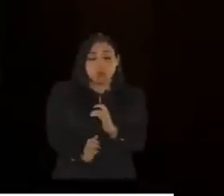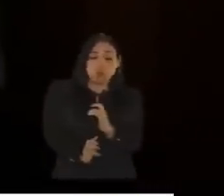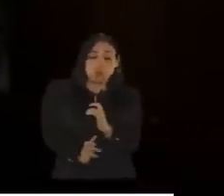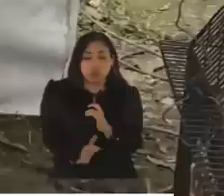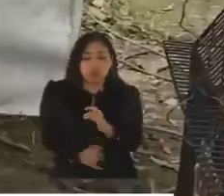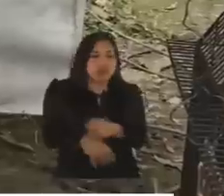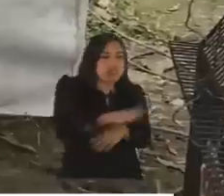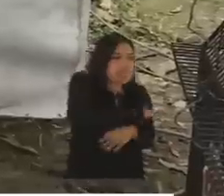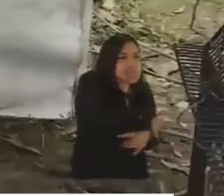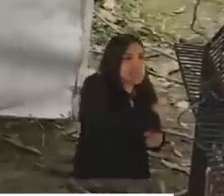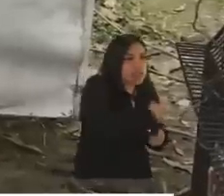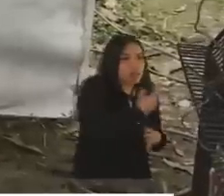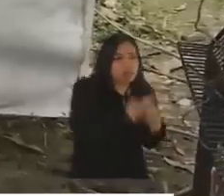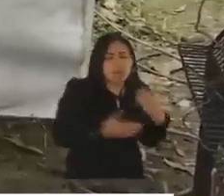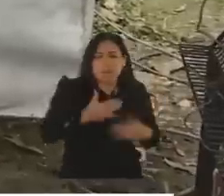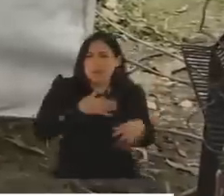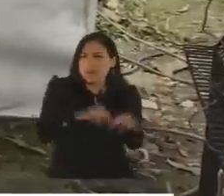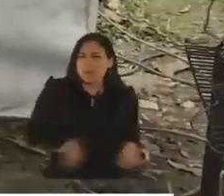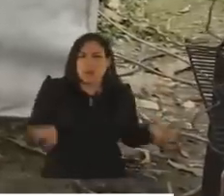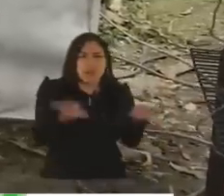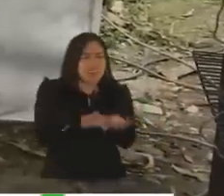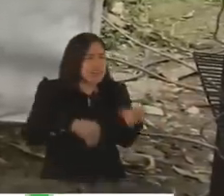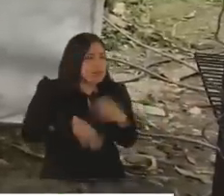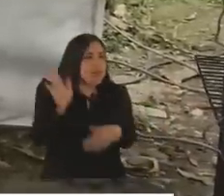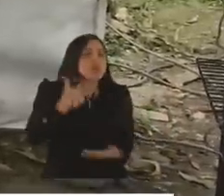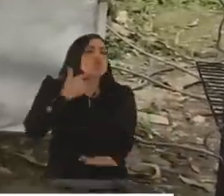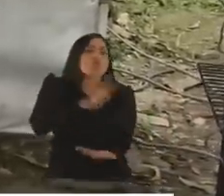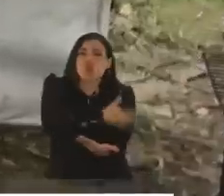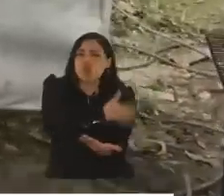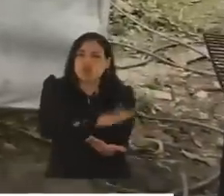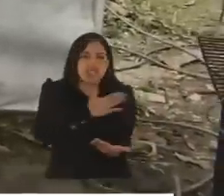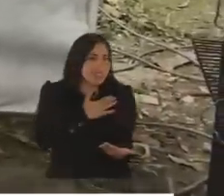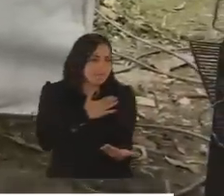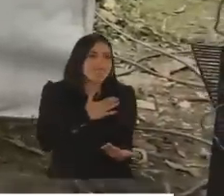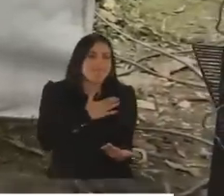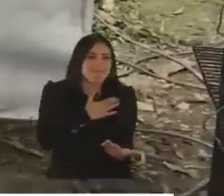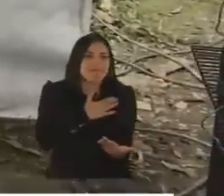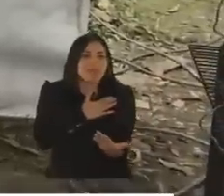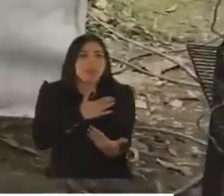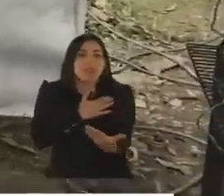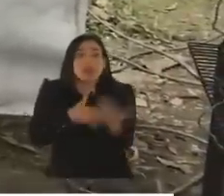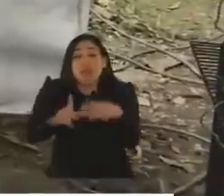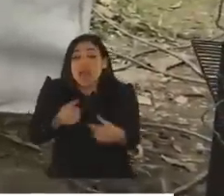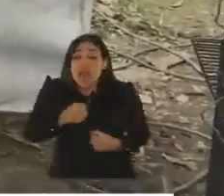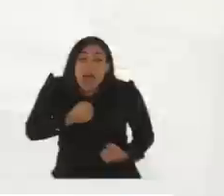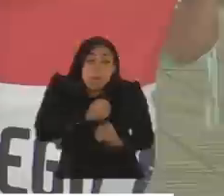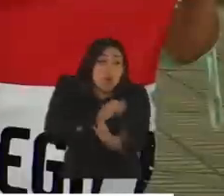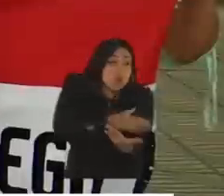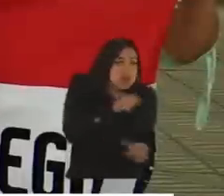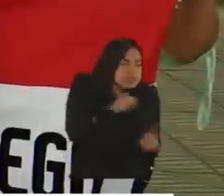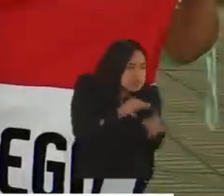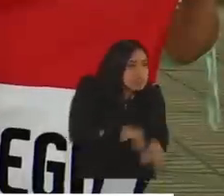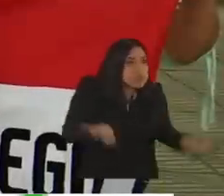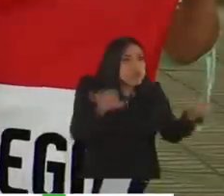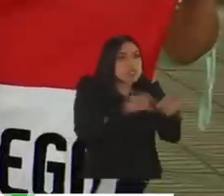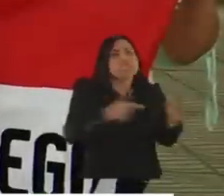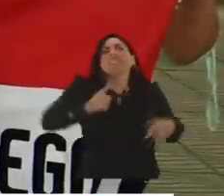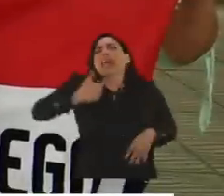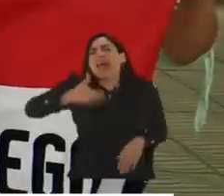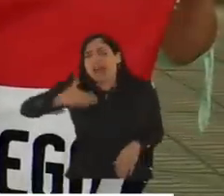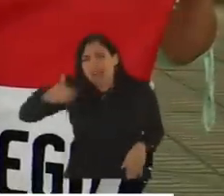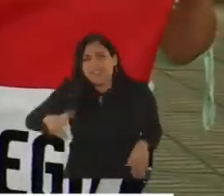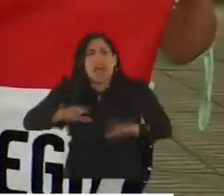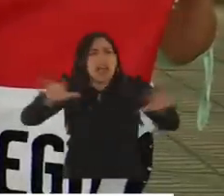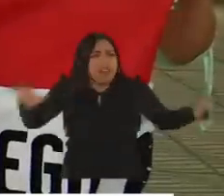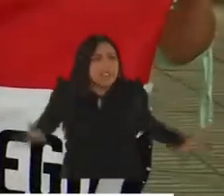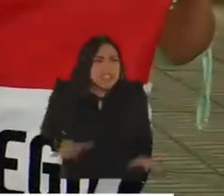más importante para nosotros es la música y el empeño que le ponemos a la música. Hemos hecho varias